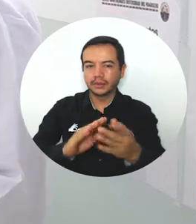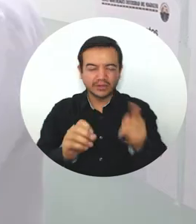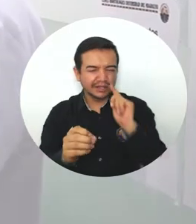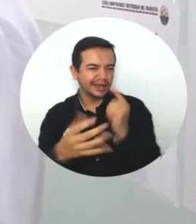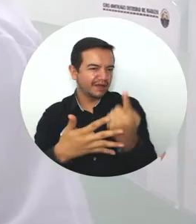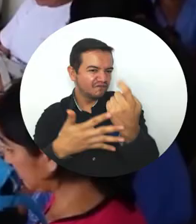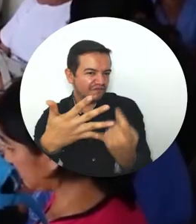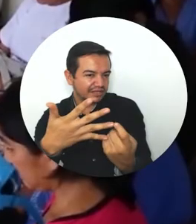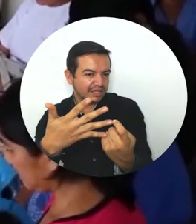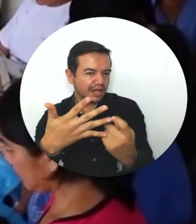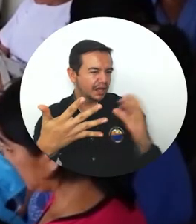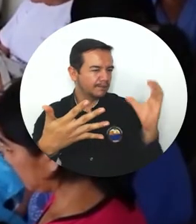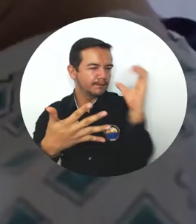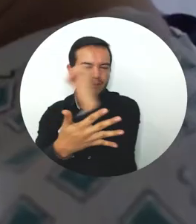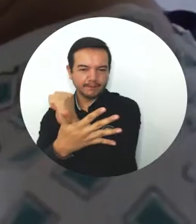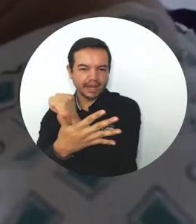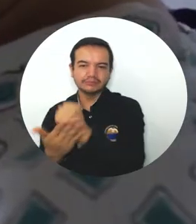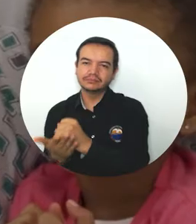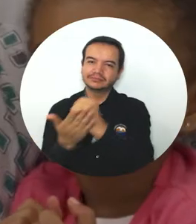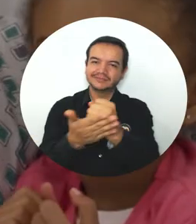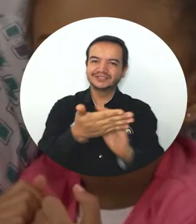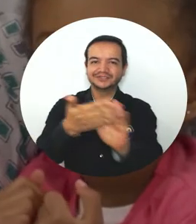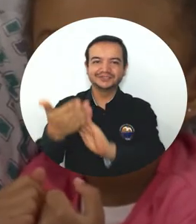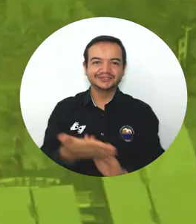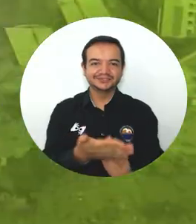necesidades identificadas en el territorio.